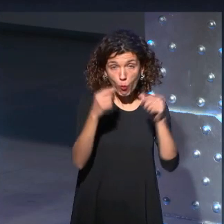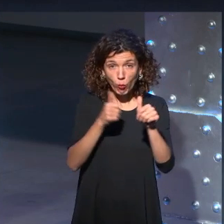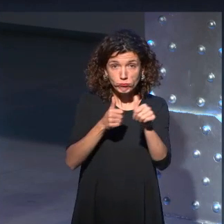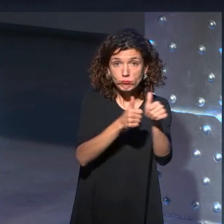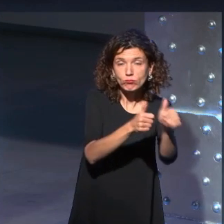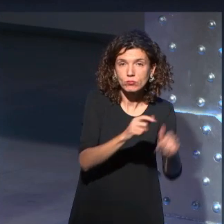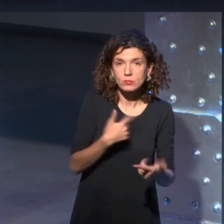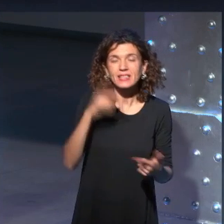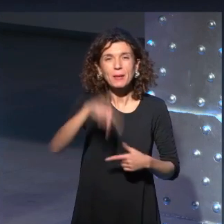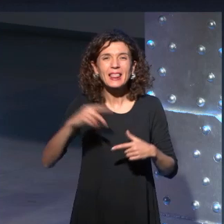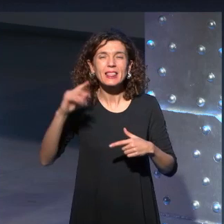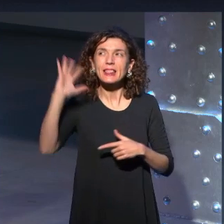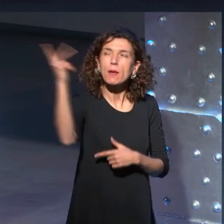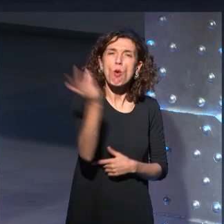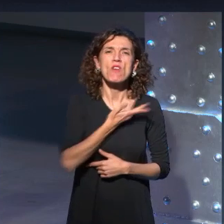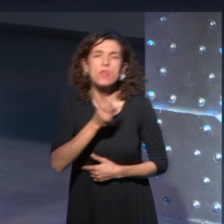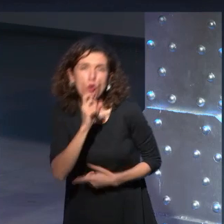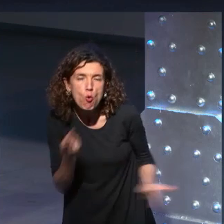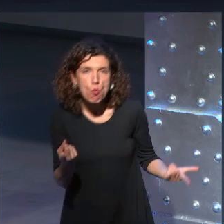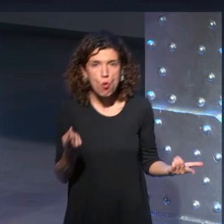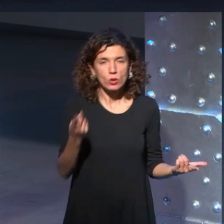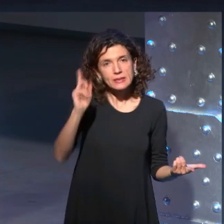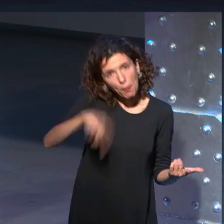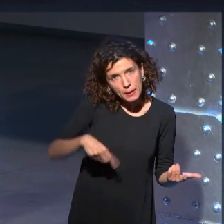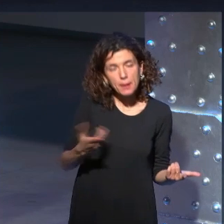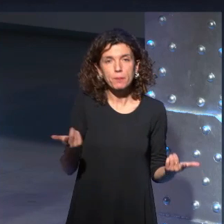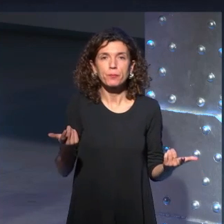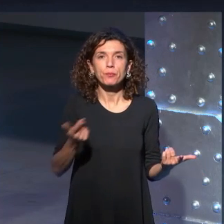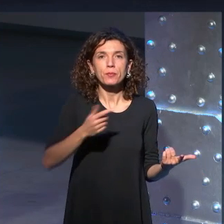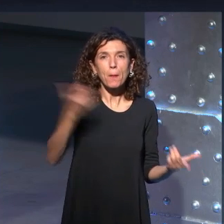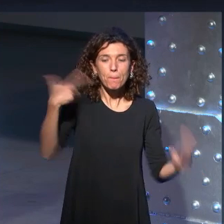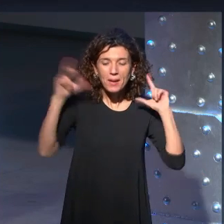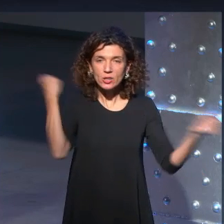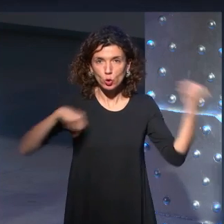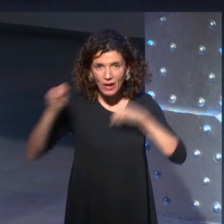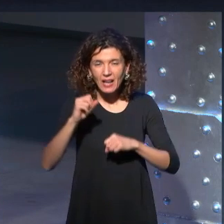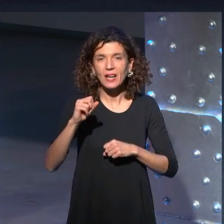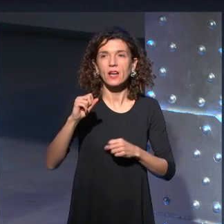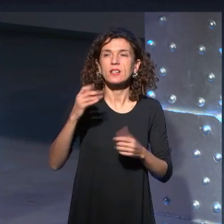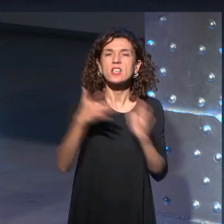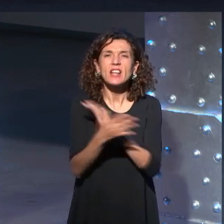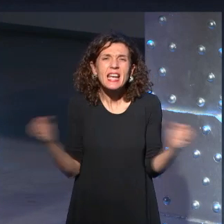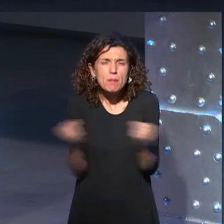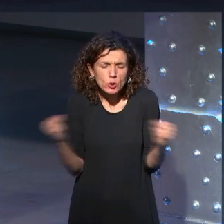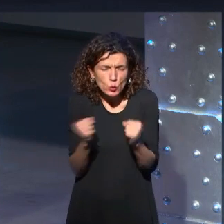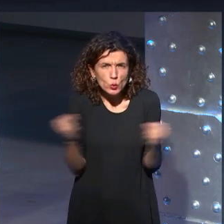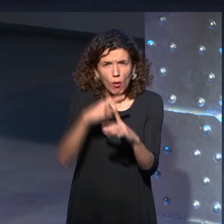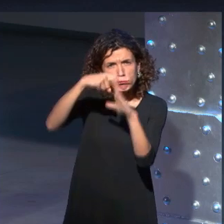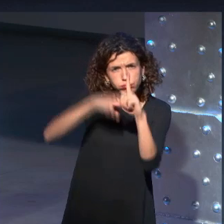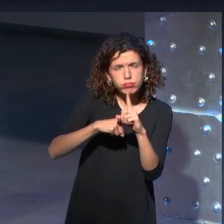Las inclemencias del tiempo, cómo afectan al personaje, qué significa tener hipotermia. Yo tuve